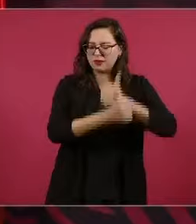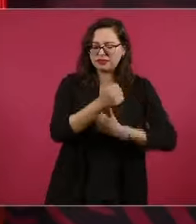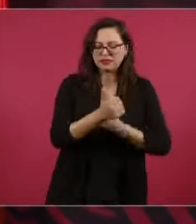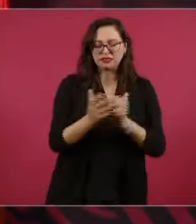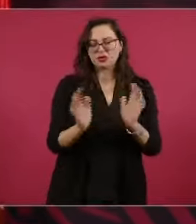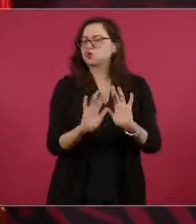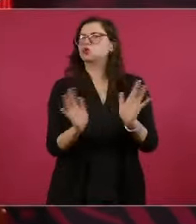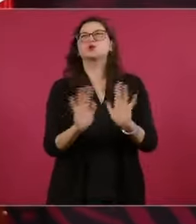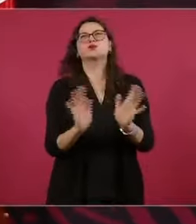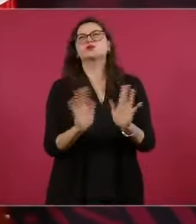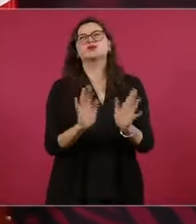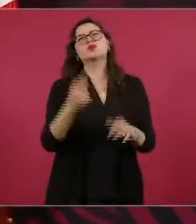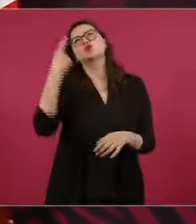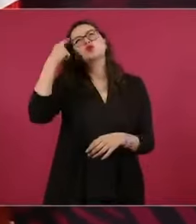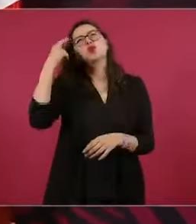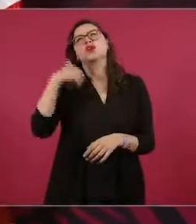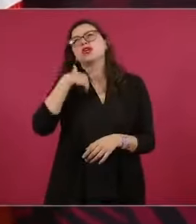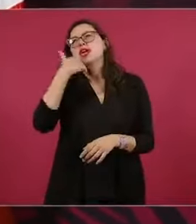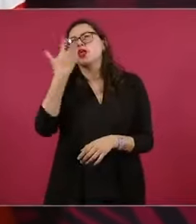sino